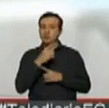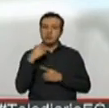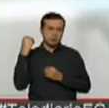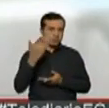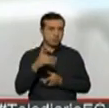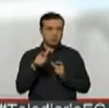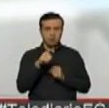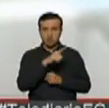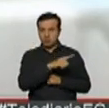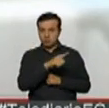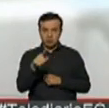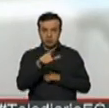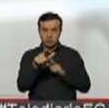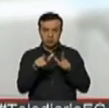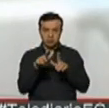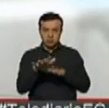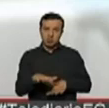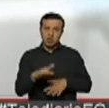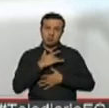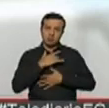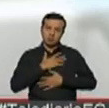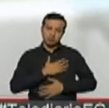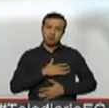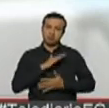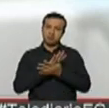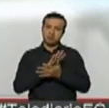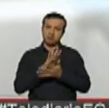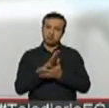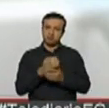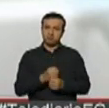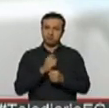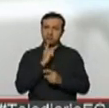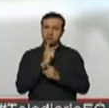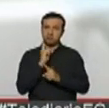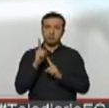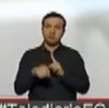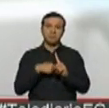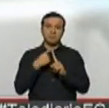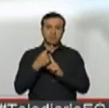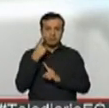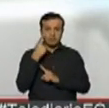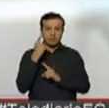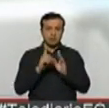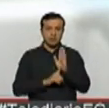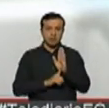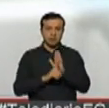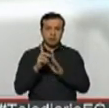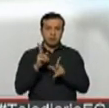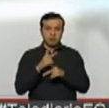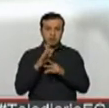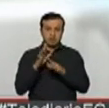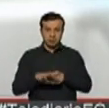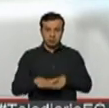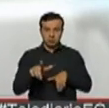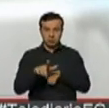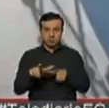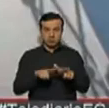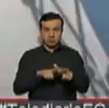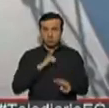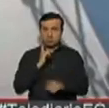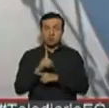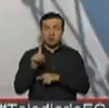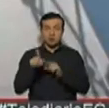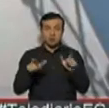los ciudadanos de esta zona un área tranquila, un área segura y adicionalmente a través del desarrollo productivo, un área productiva. ¿Hay